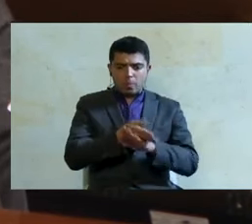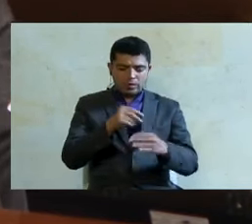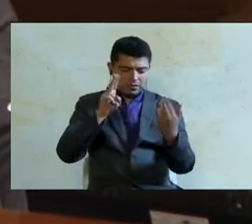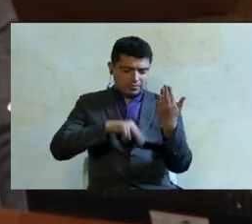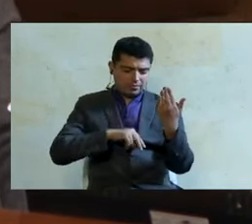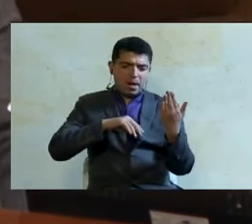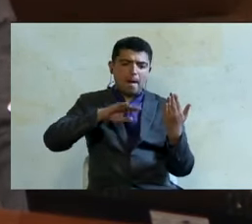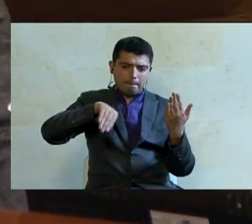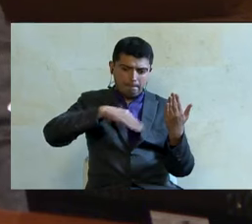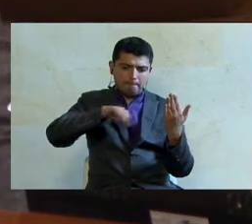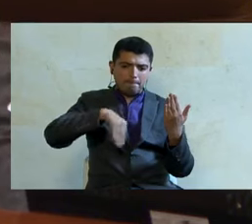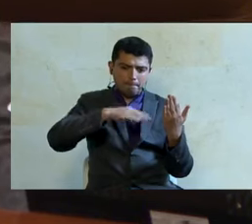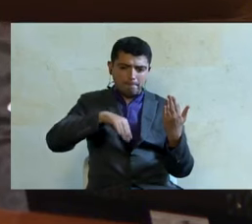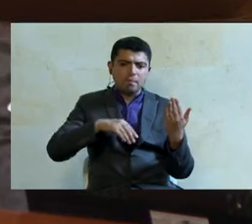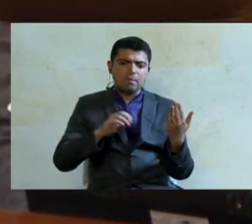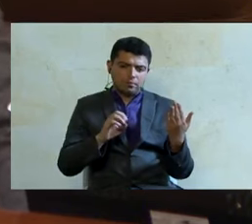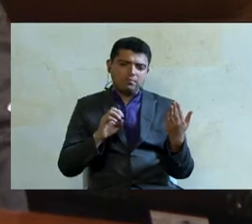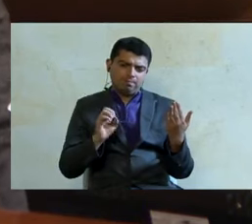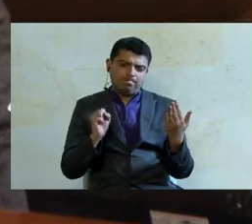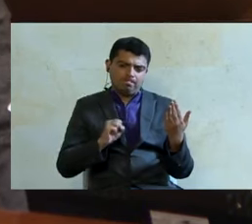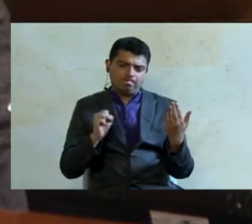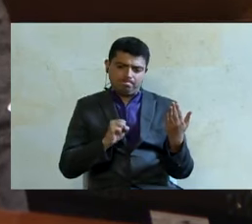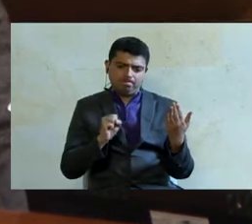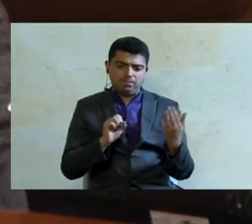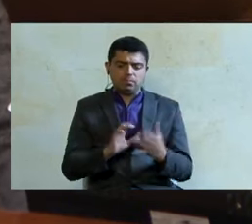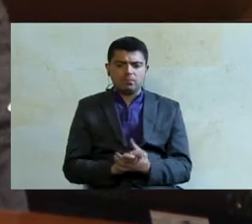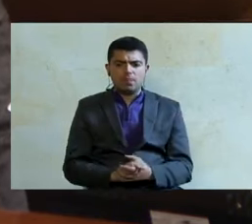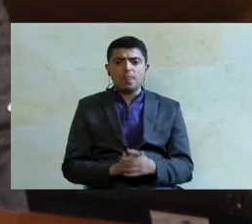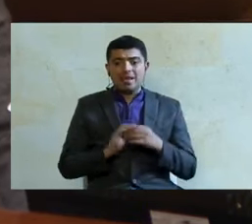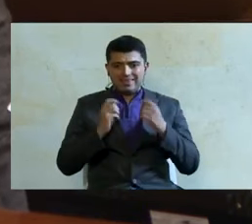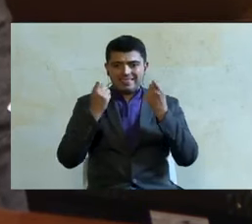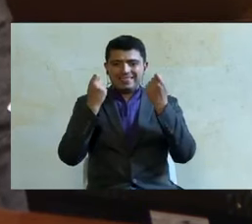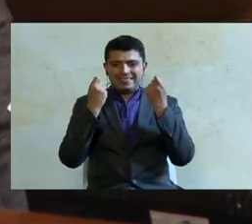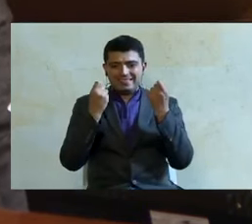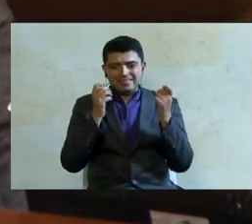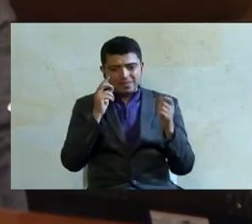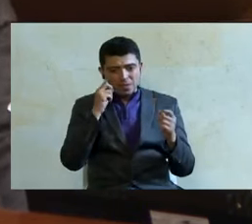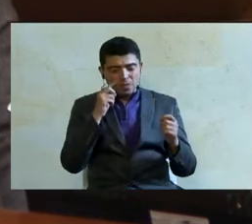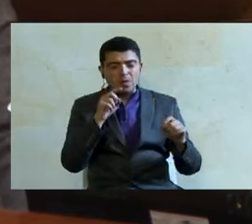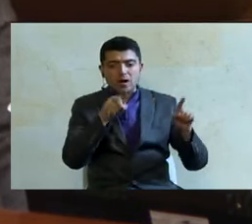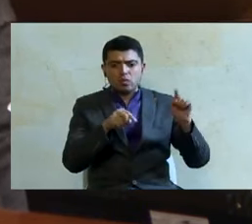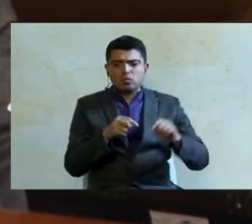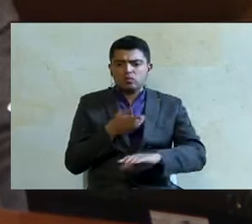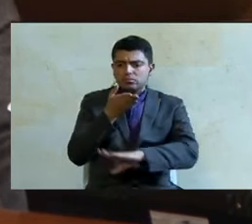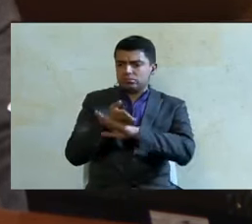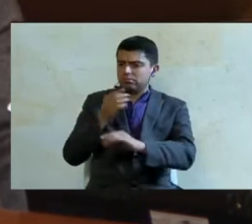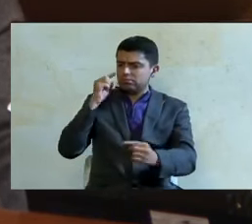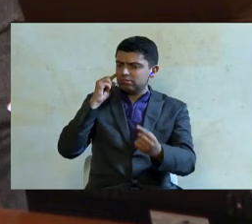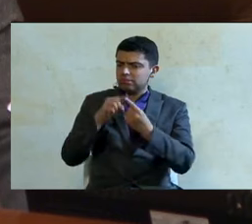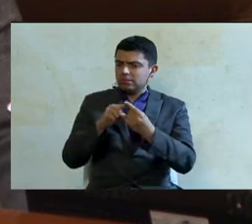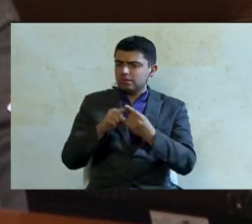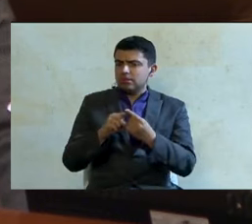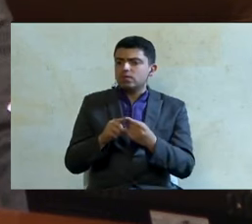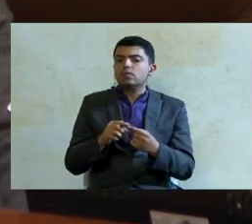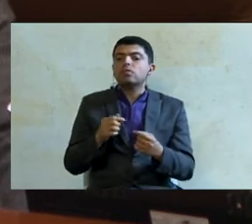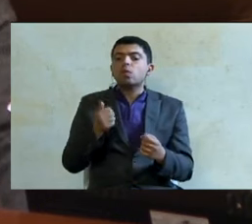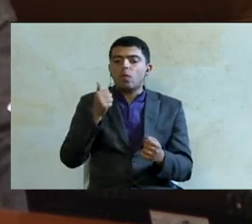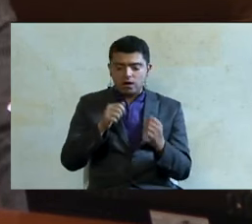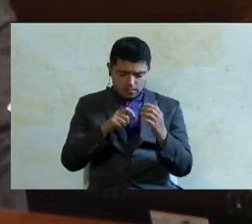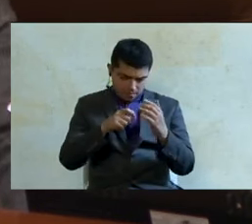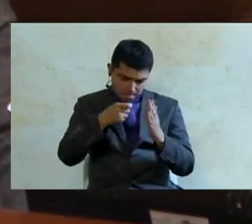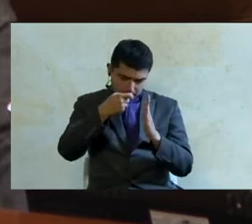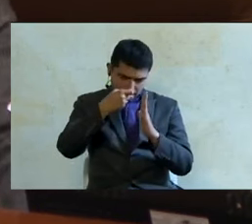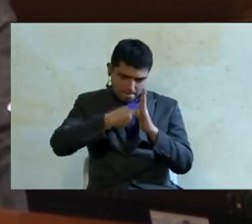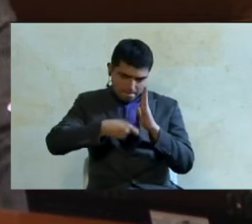entendiendo que desde la dirección de los ponentes se piensa hacer un un ajuste digamos